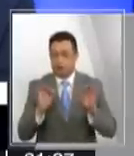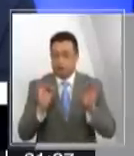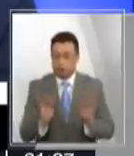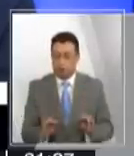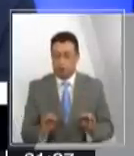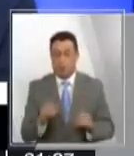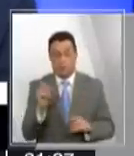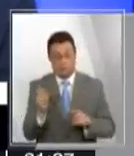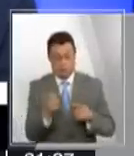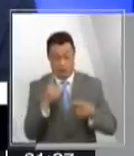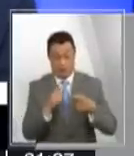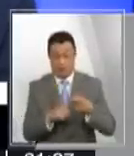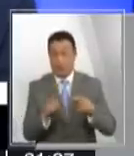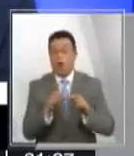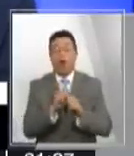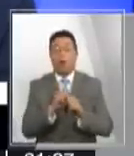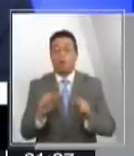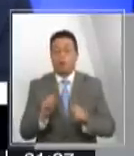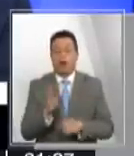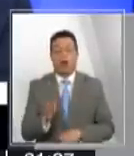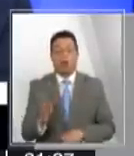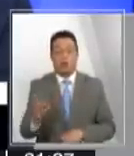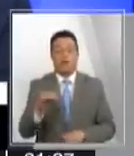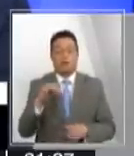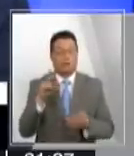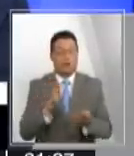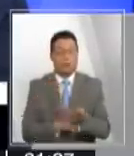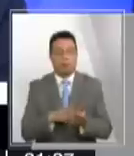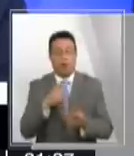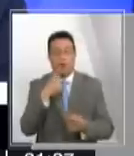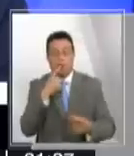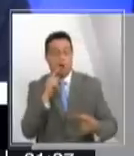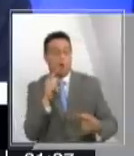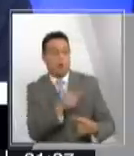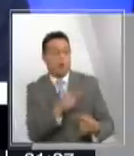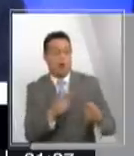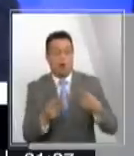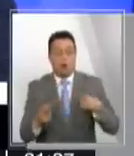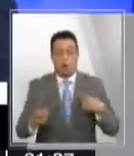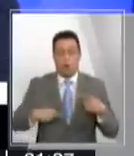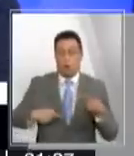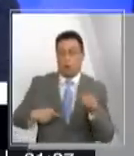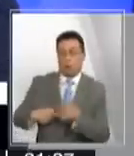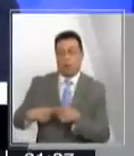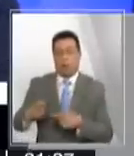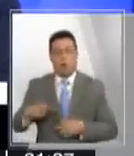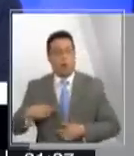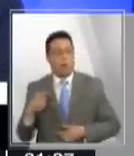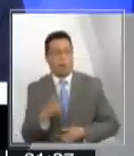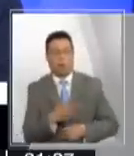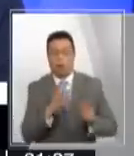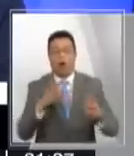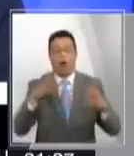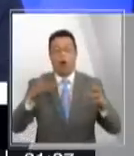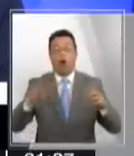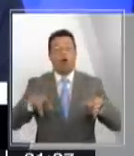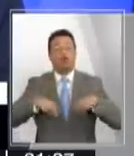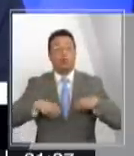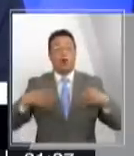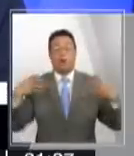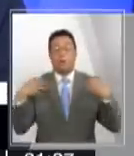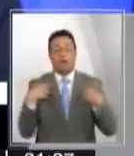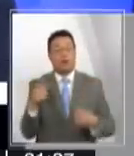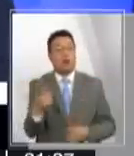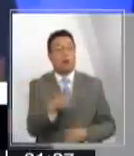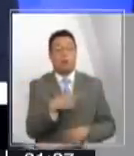aquí no puede continuar este verdadero juego de echarse la culpa unos a otros donde nadie asume la responsabilidad de las dificultades que hemos